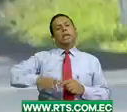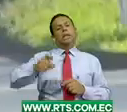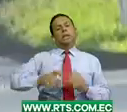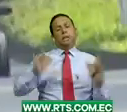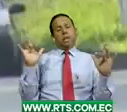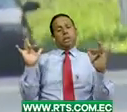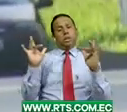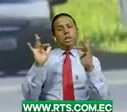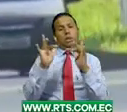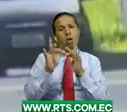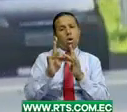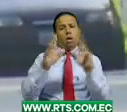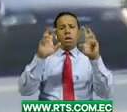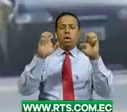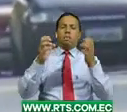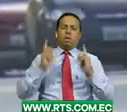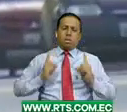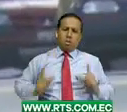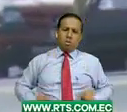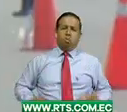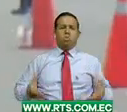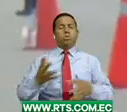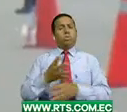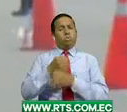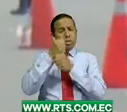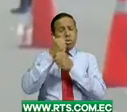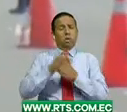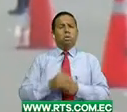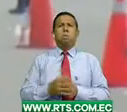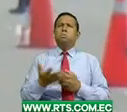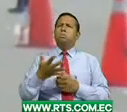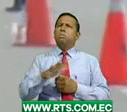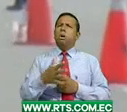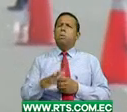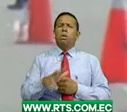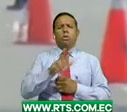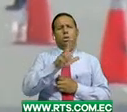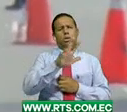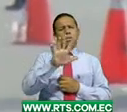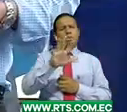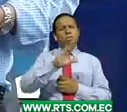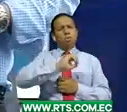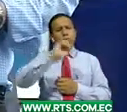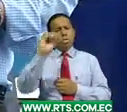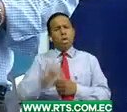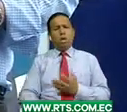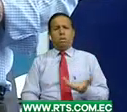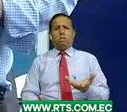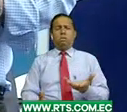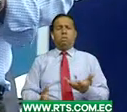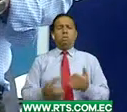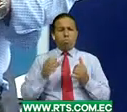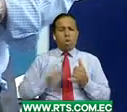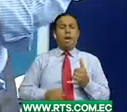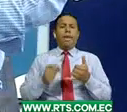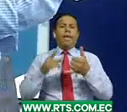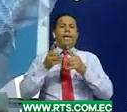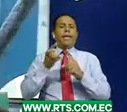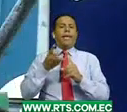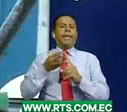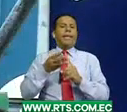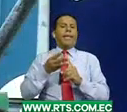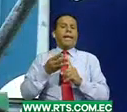de salud. Solamente el 35% tiene cobertura de datos, solamente tiene cobertura de